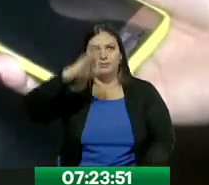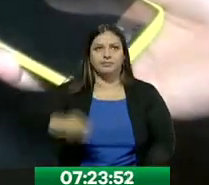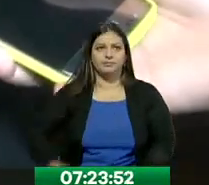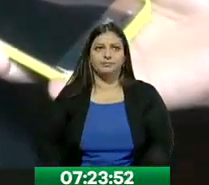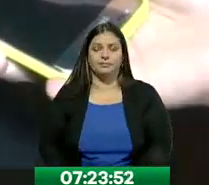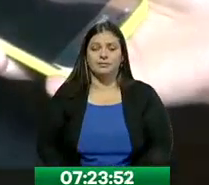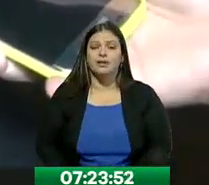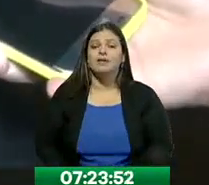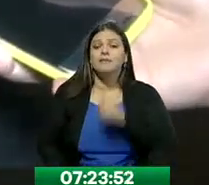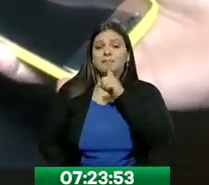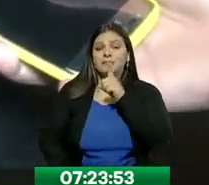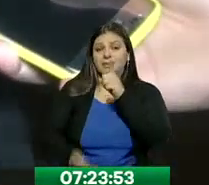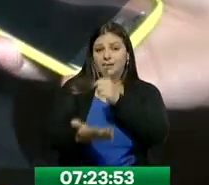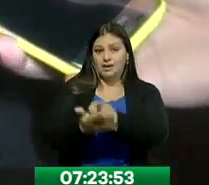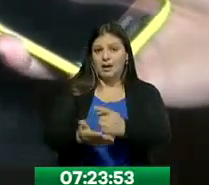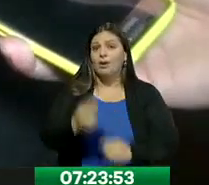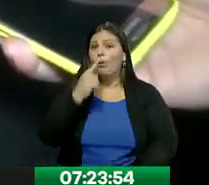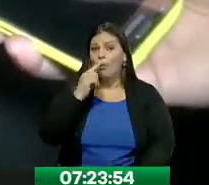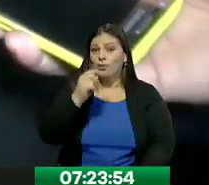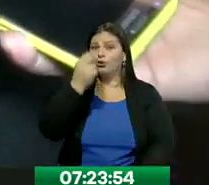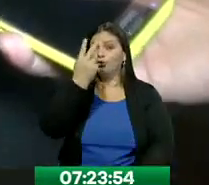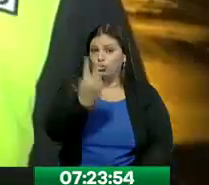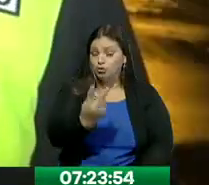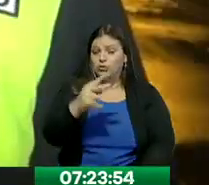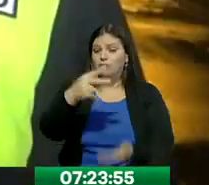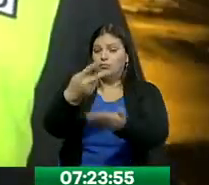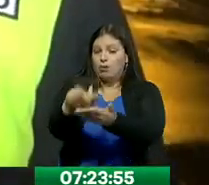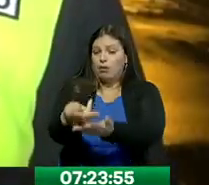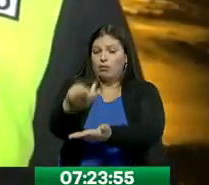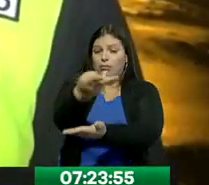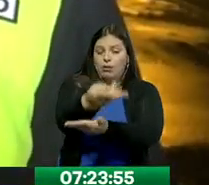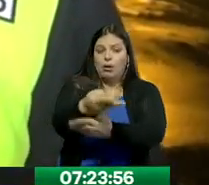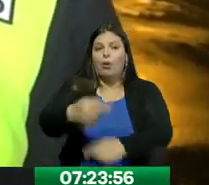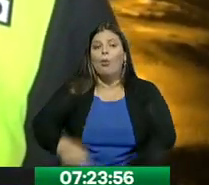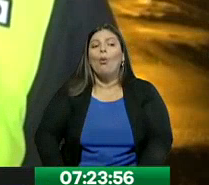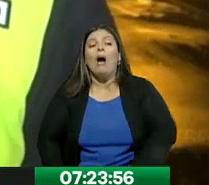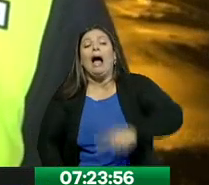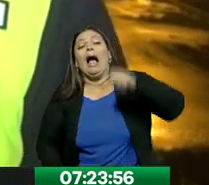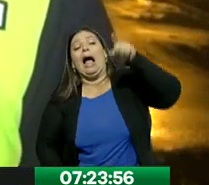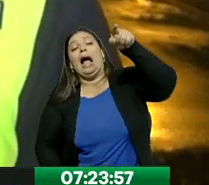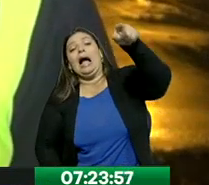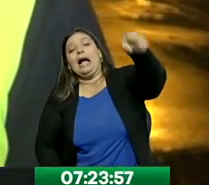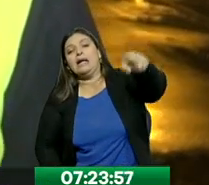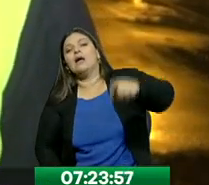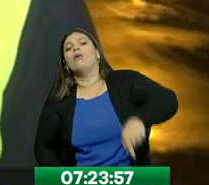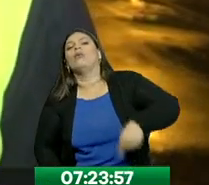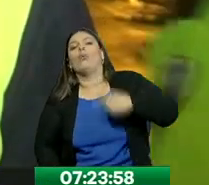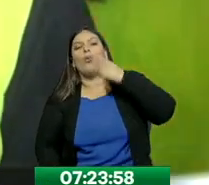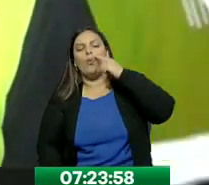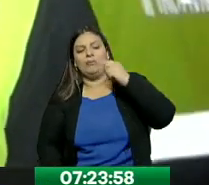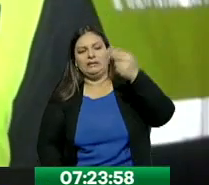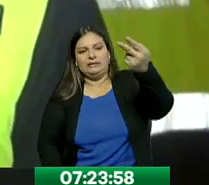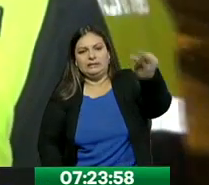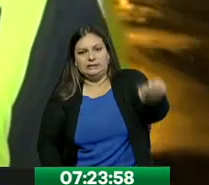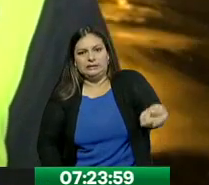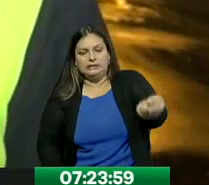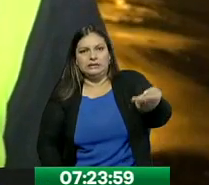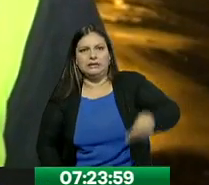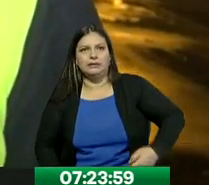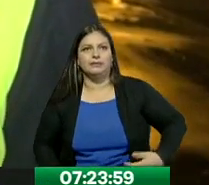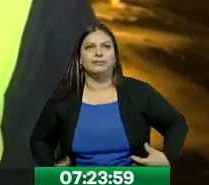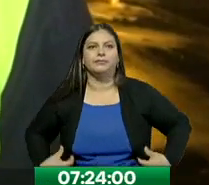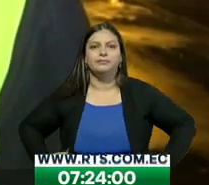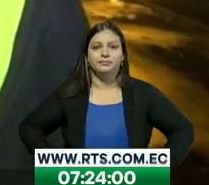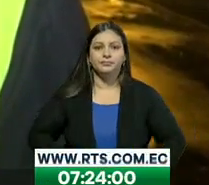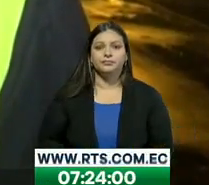estaban botados aquí, el otro ha estado más allá, ¿no? Vehículo liviano, se encontraban cinco ocupantes, de los cuales tres